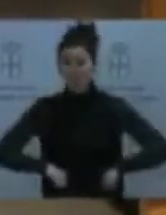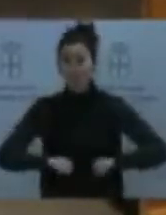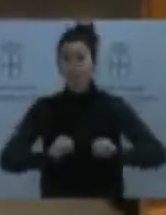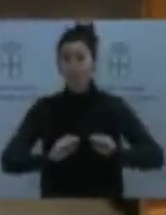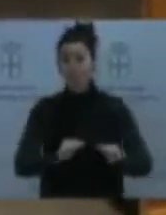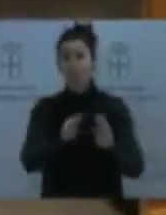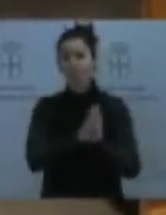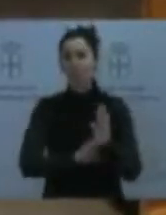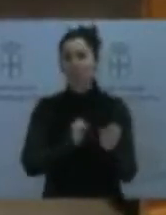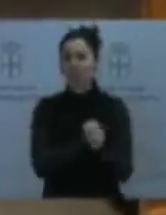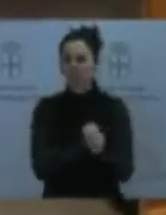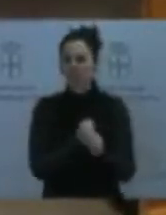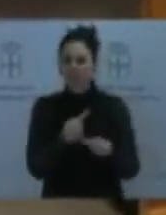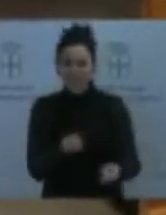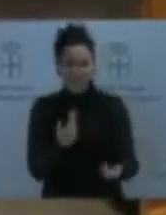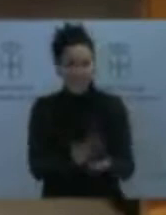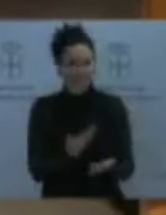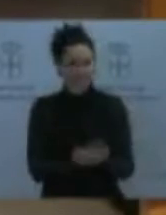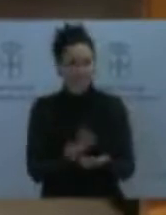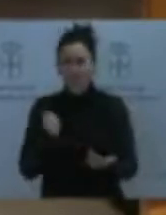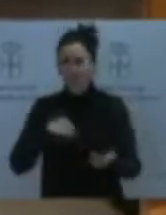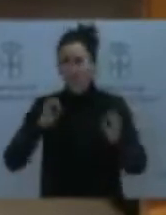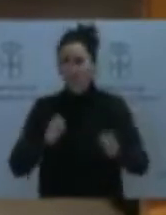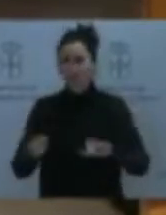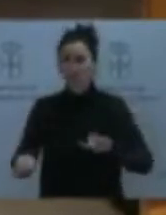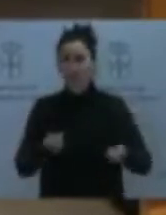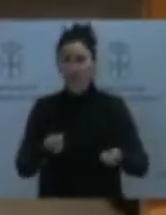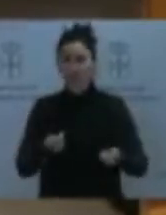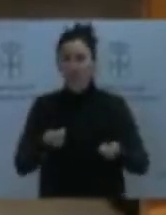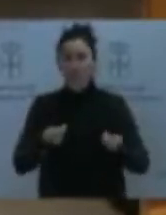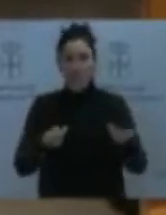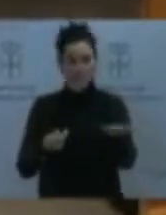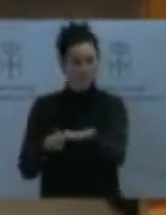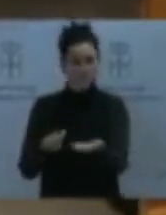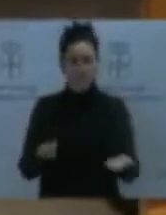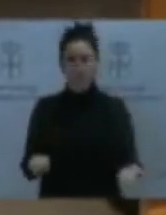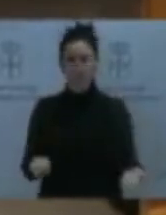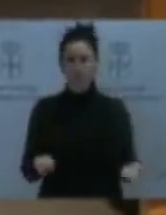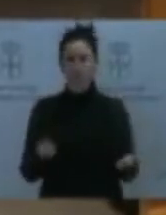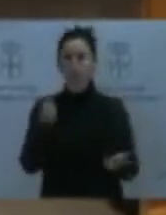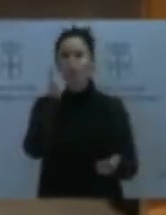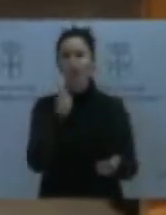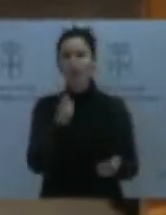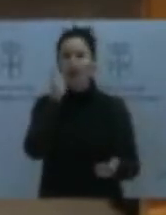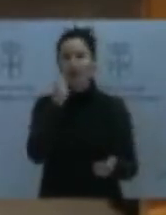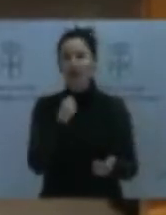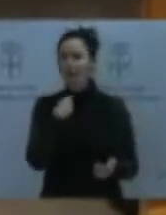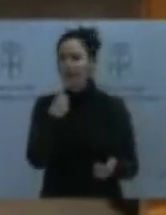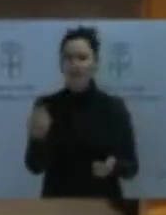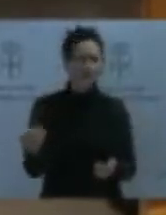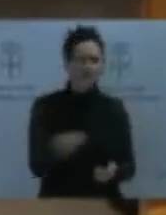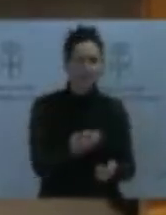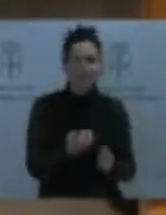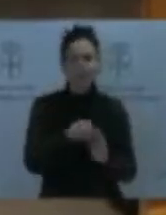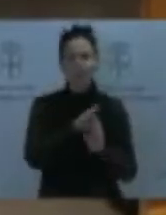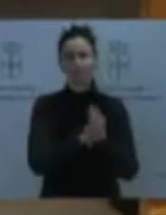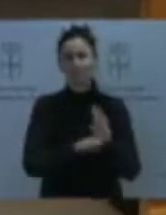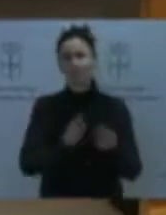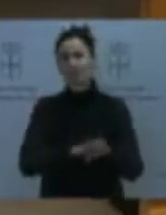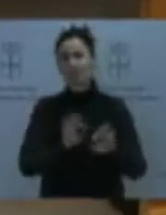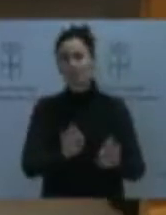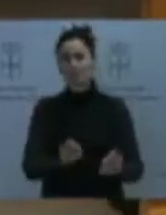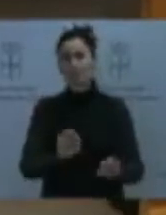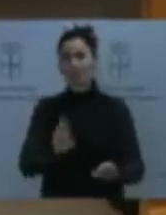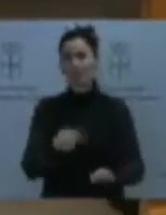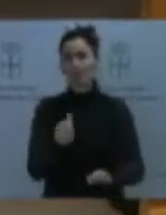negociación del Standing Still. Estamos viendo que la banca lo que dice es la condición para que yo ponga un euro más es que se despida gente, no por